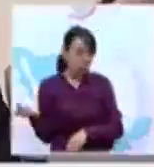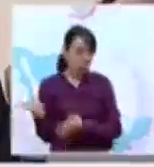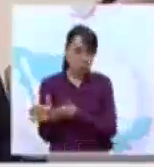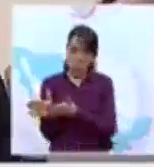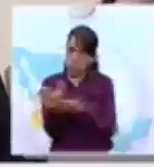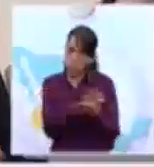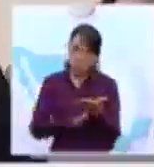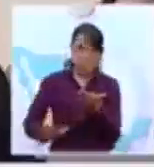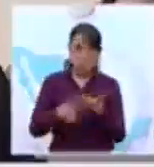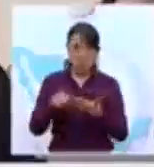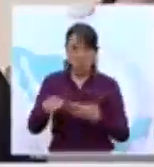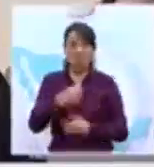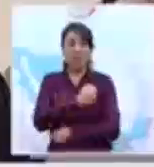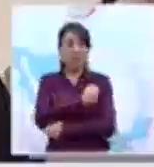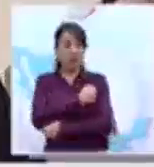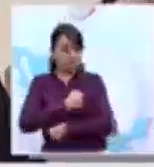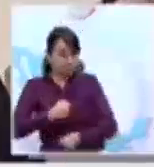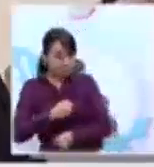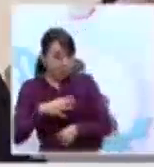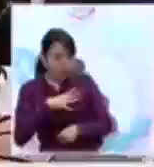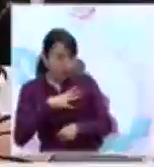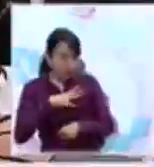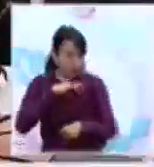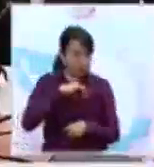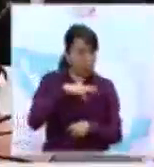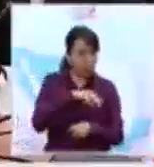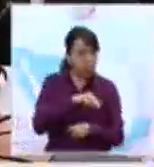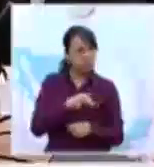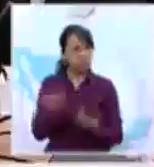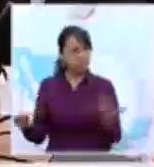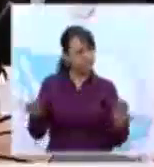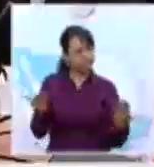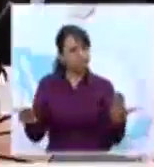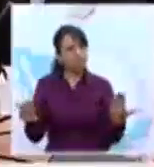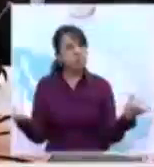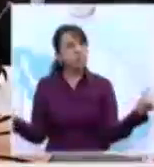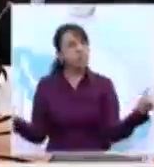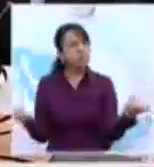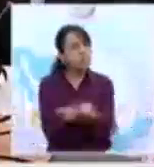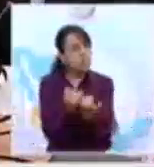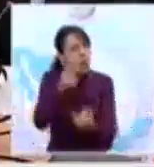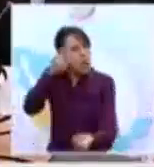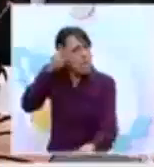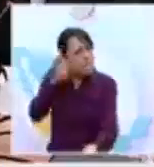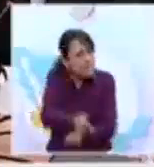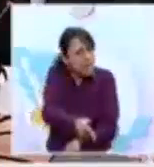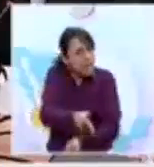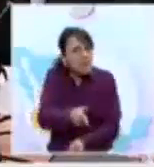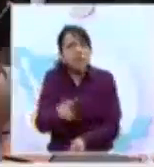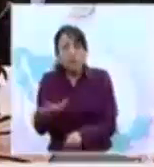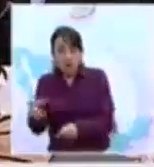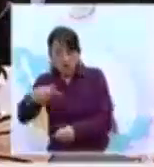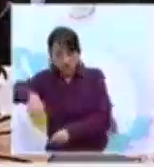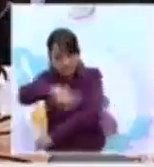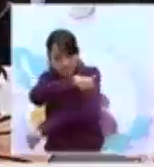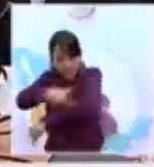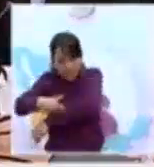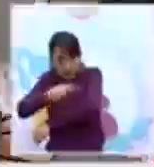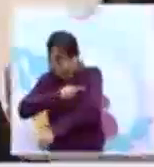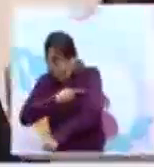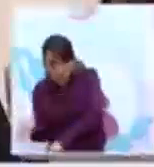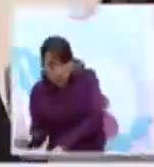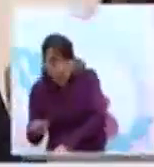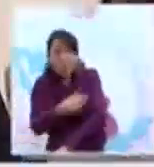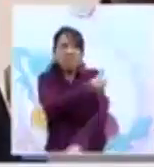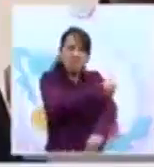la misma magnitud del problema de obesidad en las familias pobres que en la población en general.